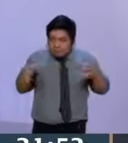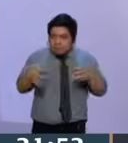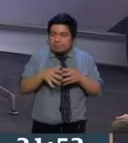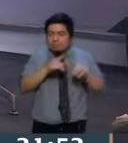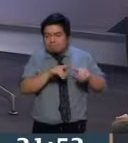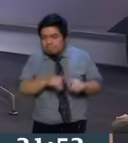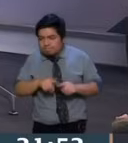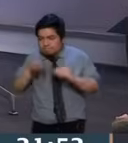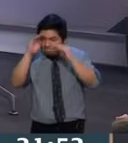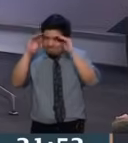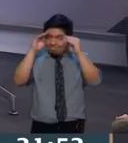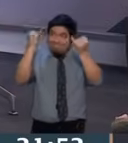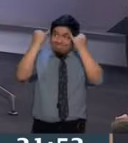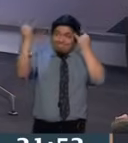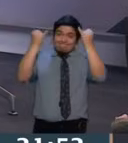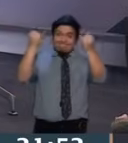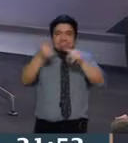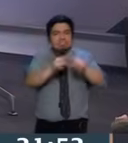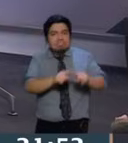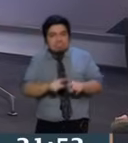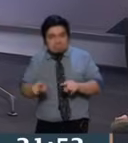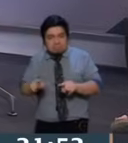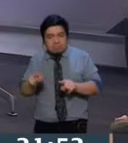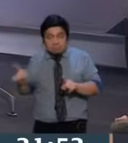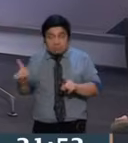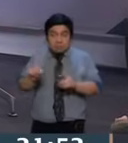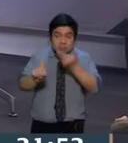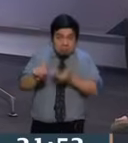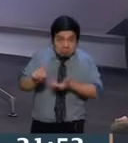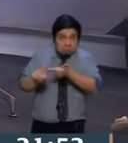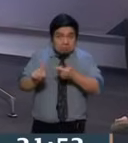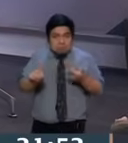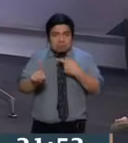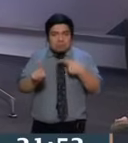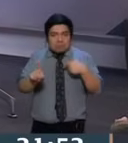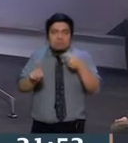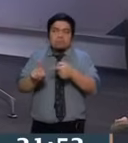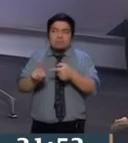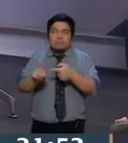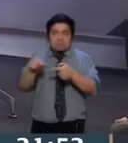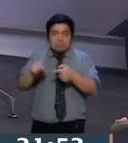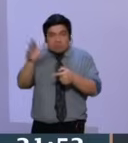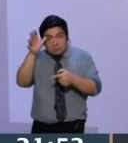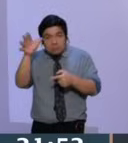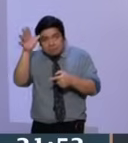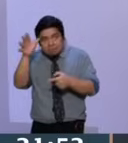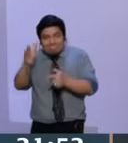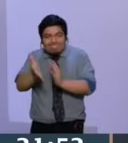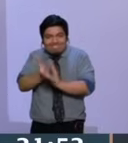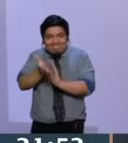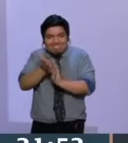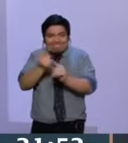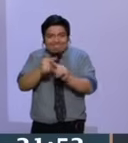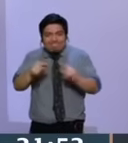plural, diverso, con muchas perspectivas, y que una de ellas, pues es una persona que construyó en la Cuauhtémoc de una forma probablemente